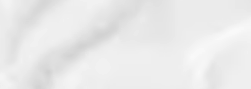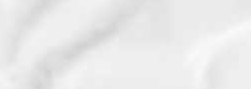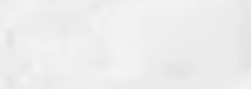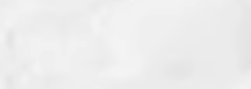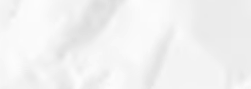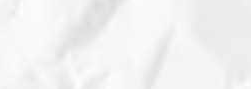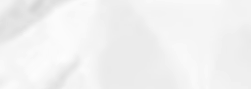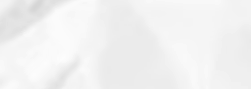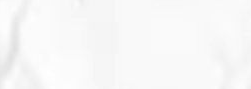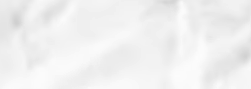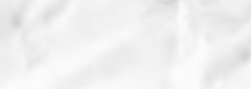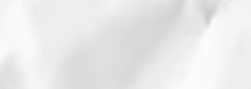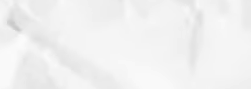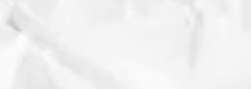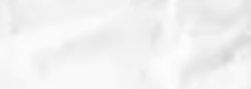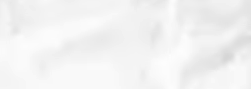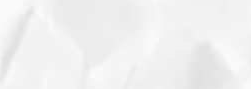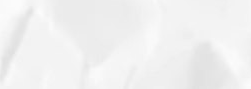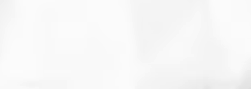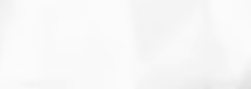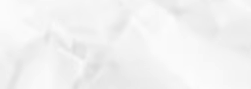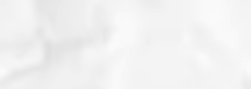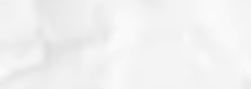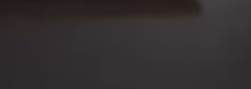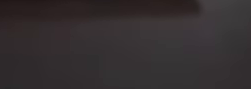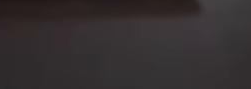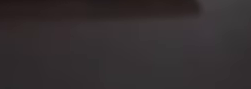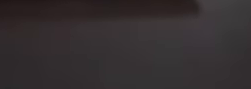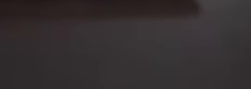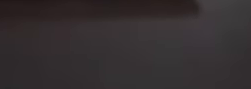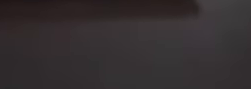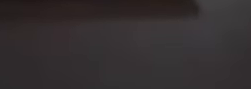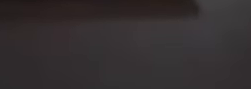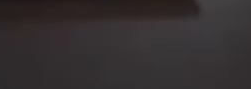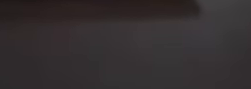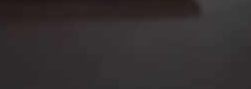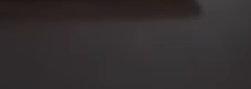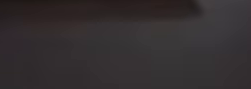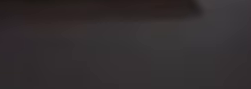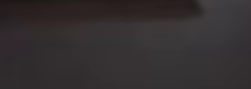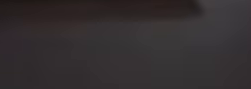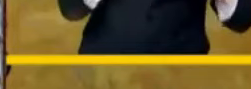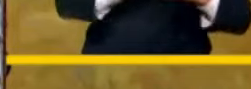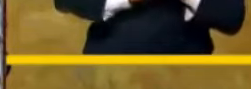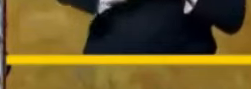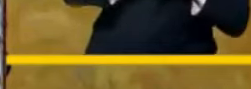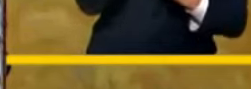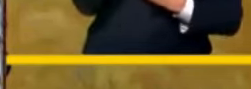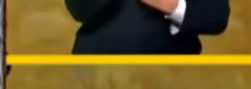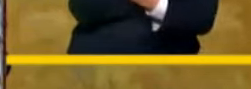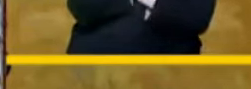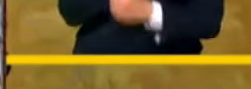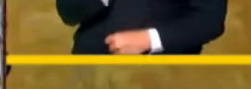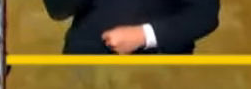cabezas de hogar con niños menores de 6 años quienes recibirán una renta Ciudadana de 500,000 pesos mensuales por ello el